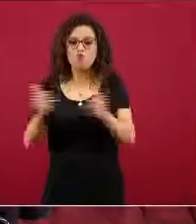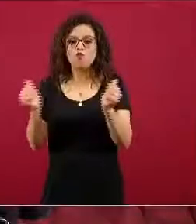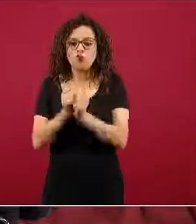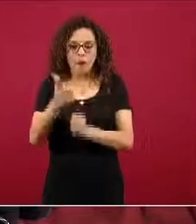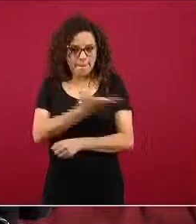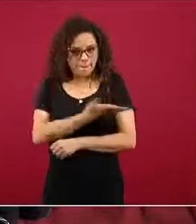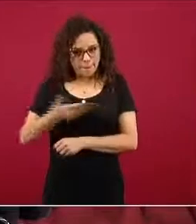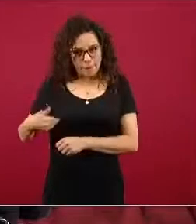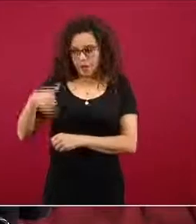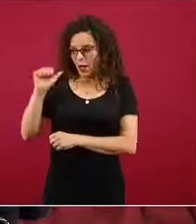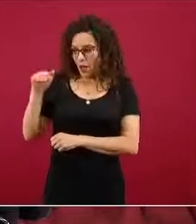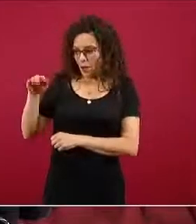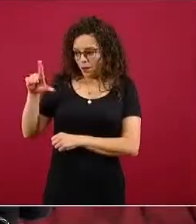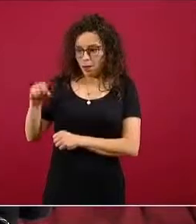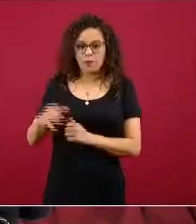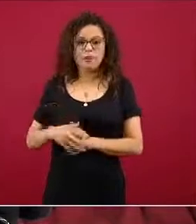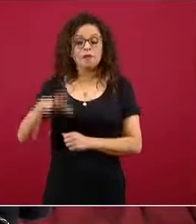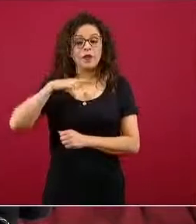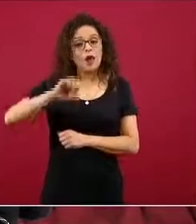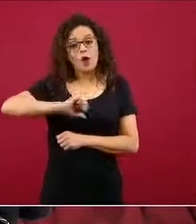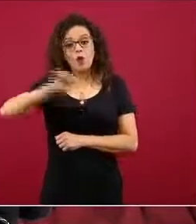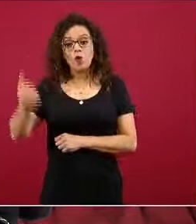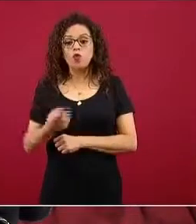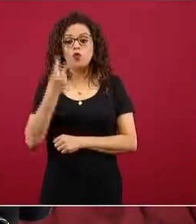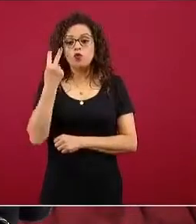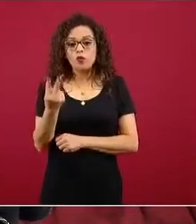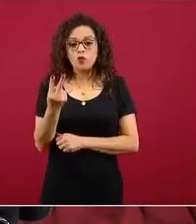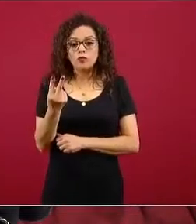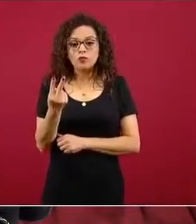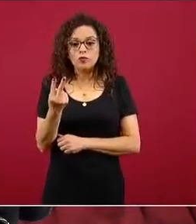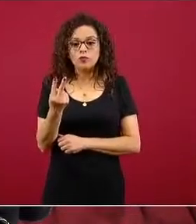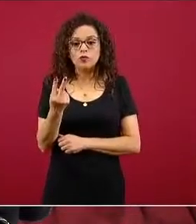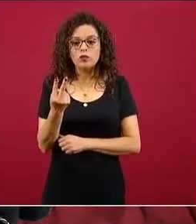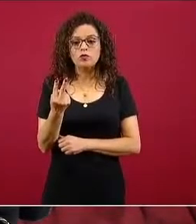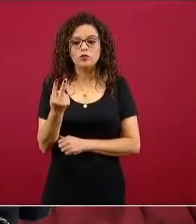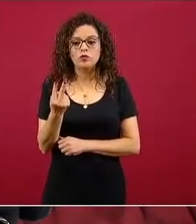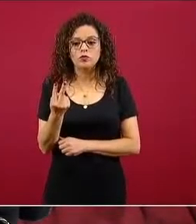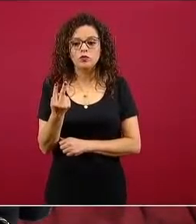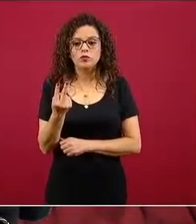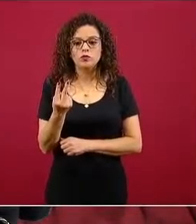2 unidades donde, si me pasan la siguiente por favor,